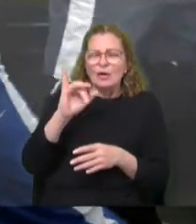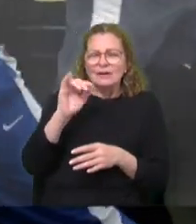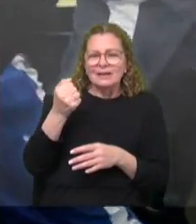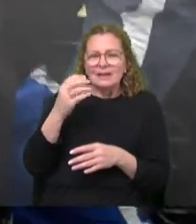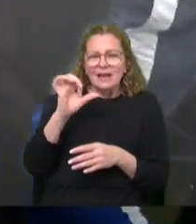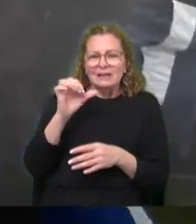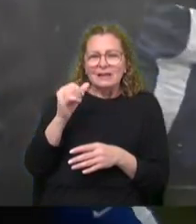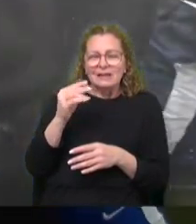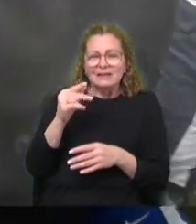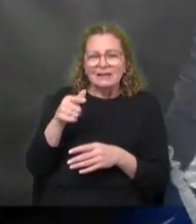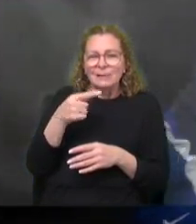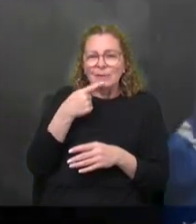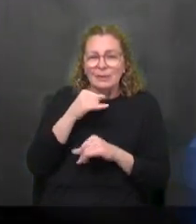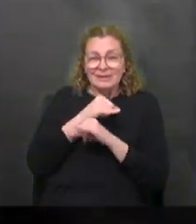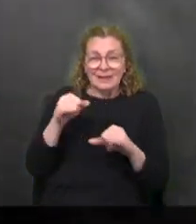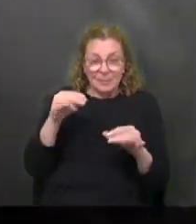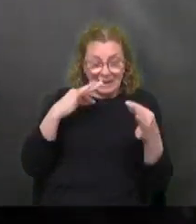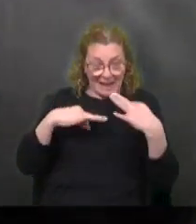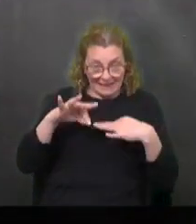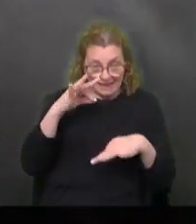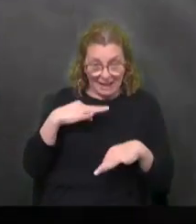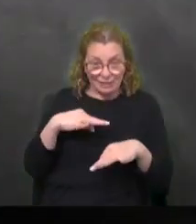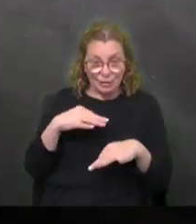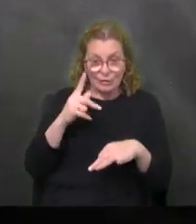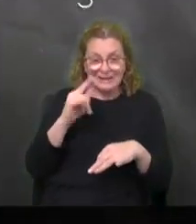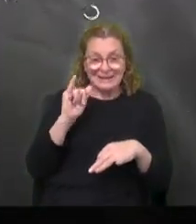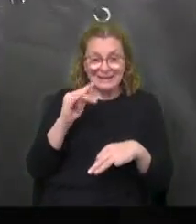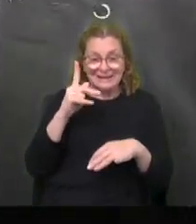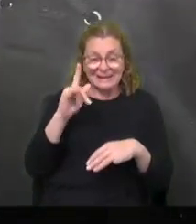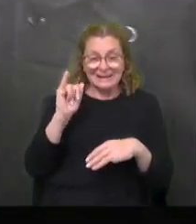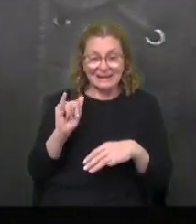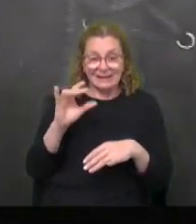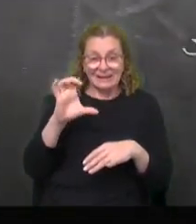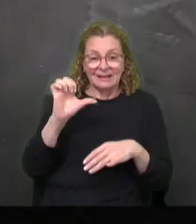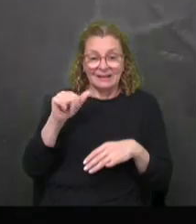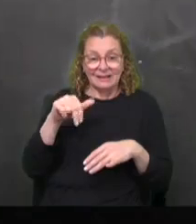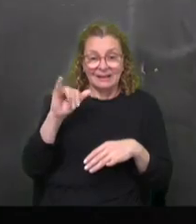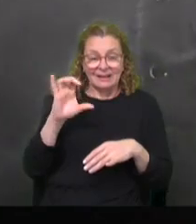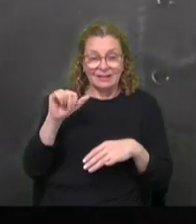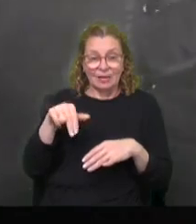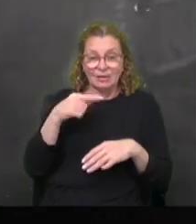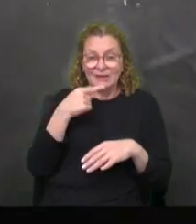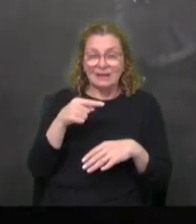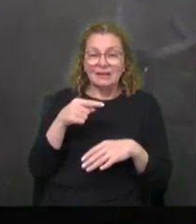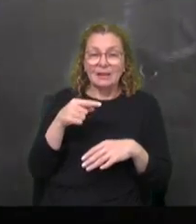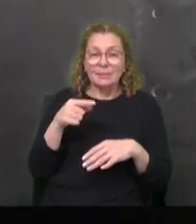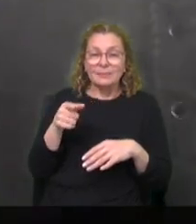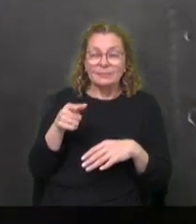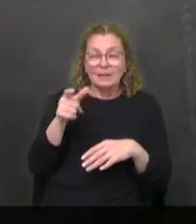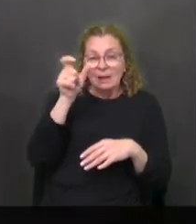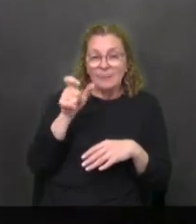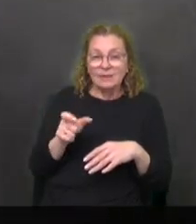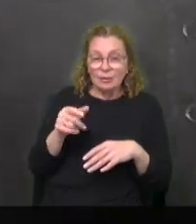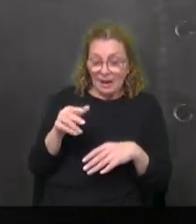Session es un momento cuando termina la obra, se abren estas categorías donde Runway, por ejemplo, es desfilar y Vogue es más danza, y ahí las personas